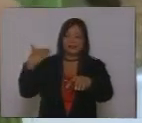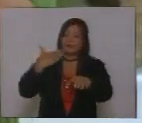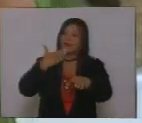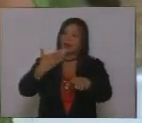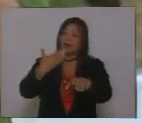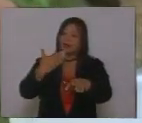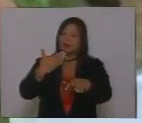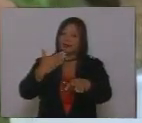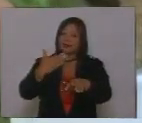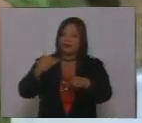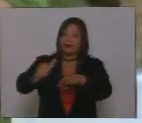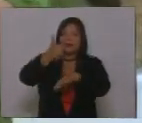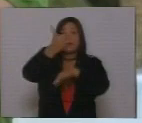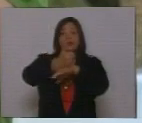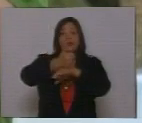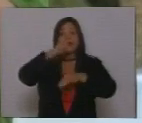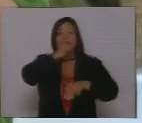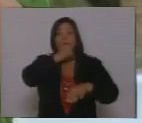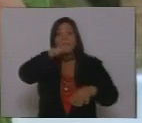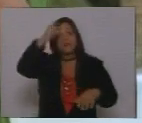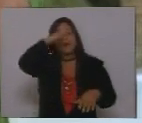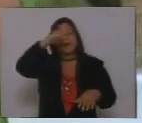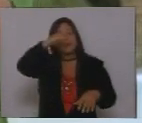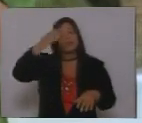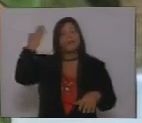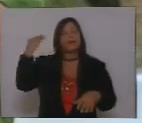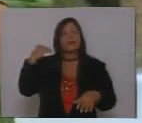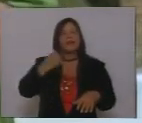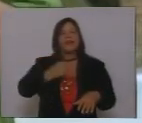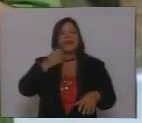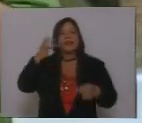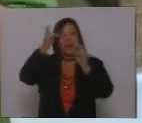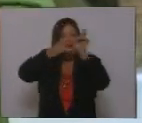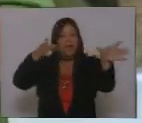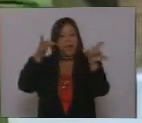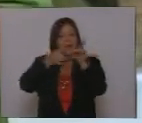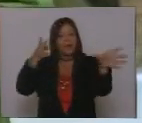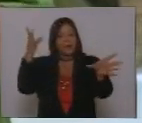de nuestros mayores, de nuestros aborígenes.